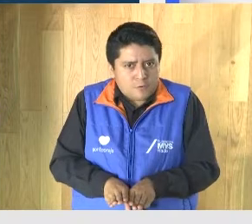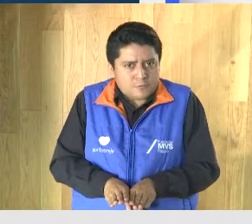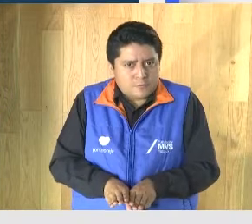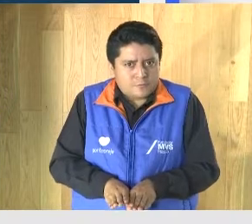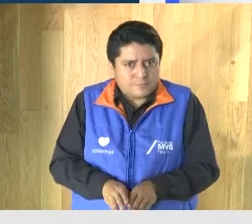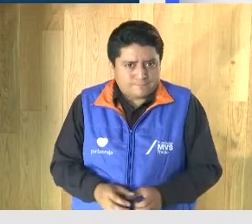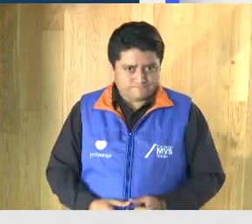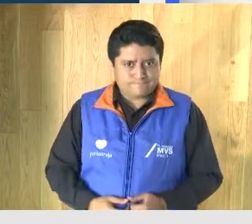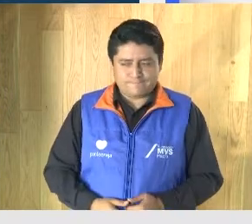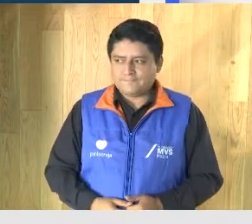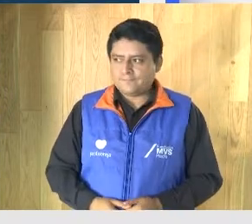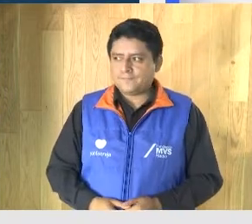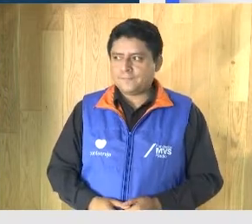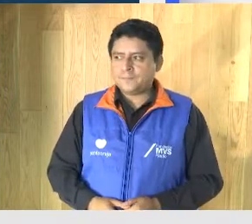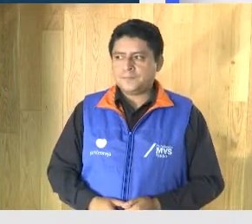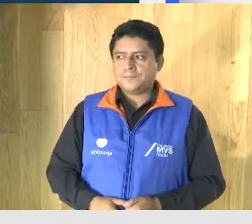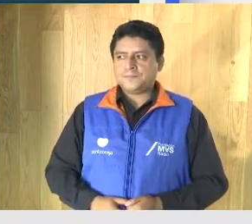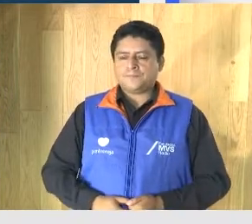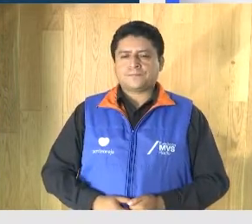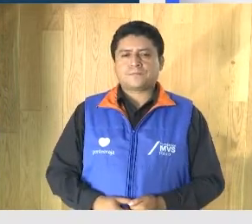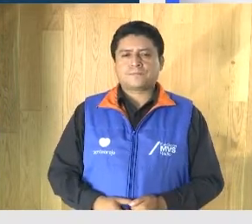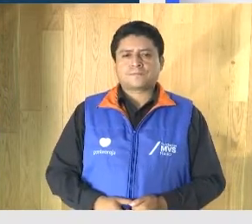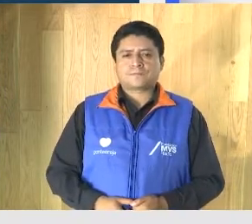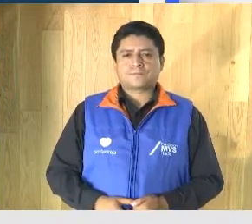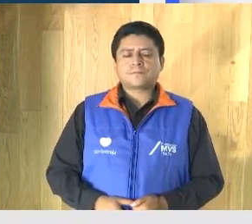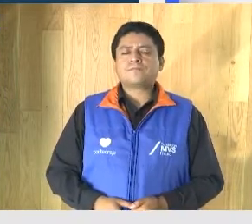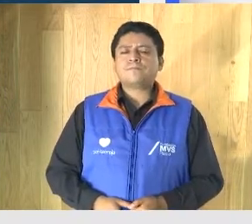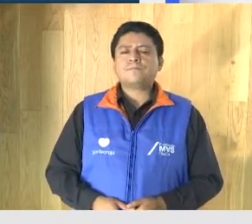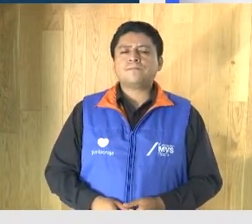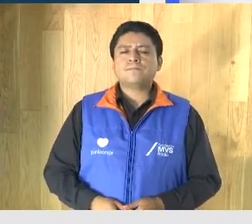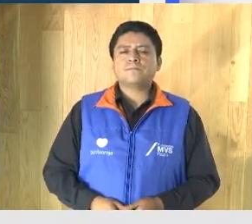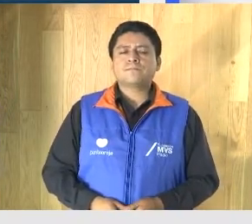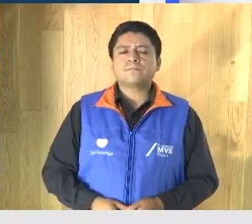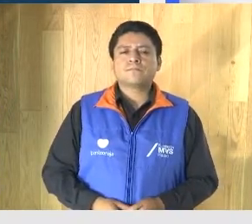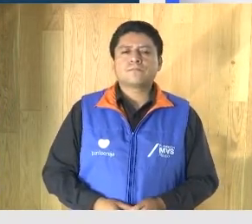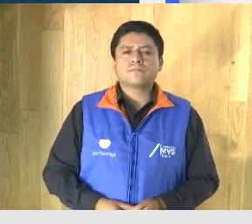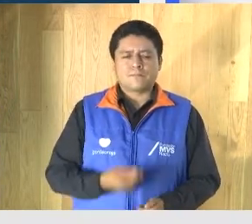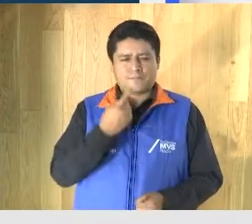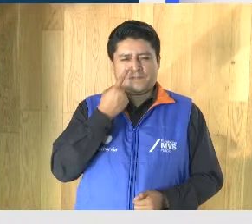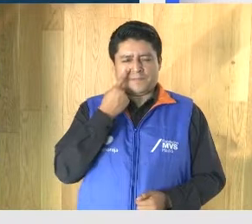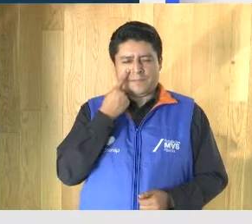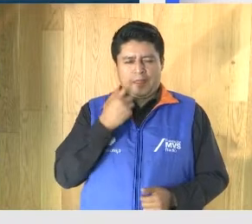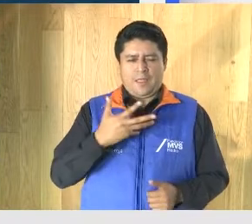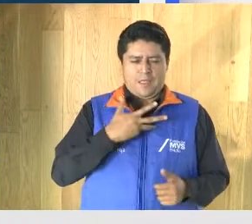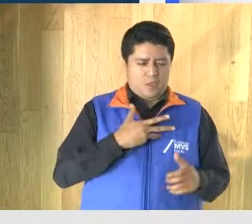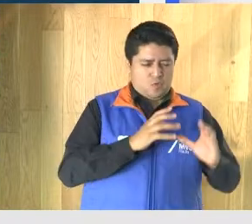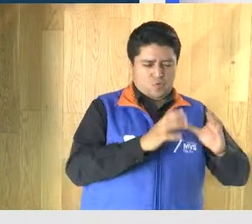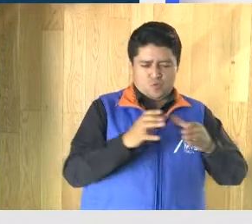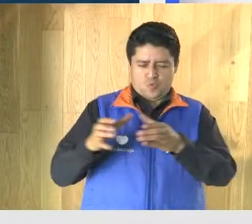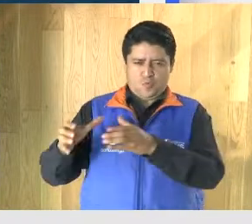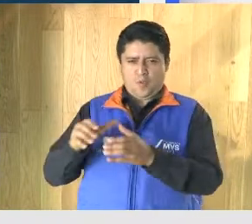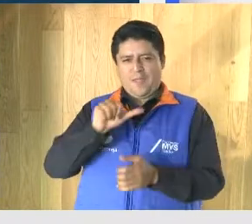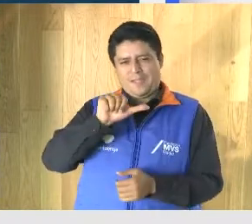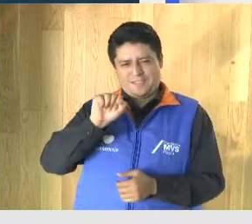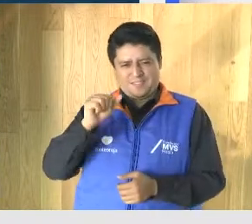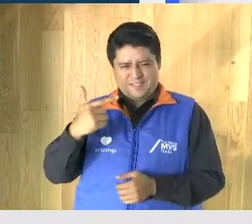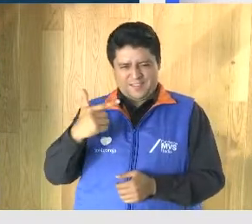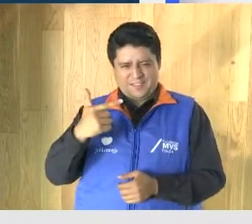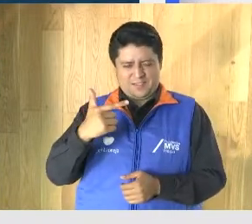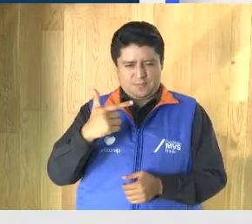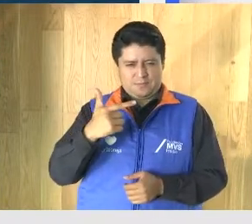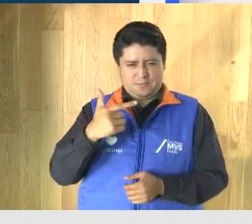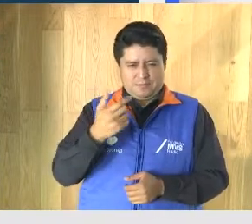foto en estos 3 bloques, ¿no?, ASG o ESG en inglés, sí que me gustaría presentaros este informe que lanzamos